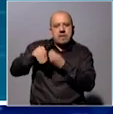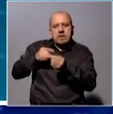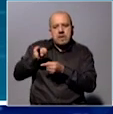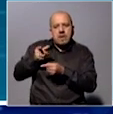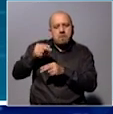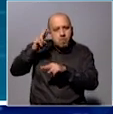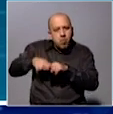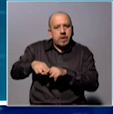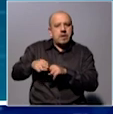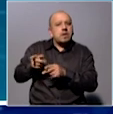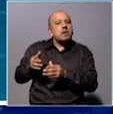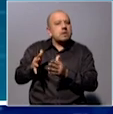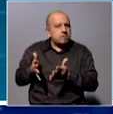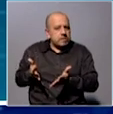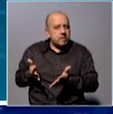fallece?